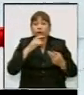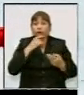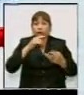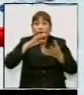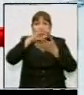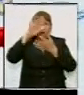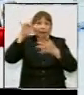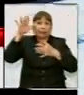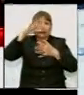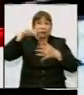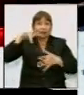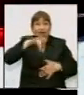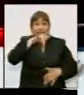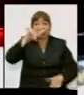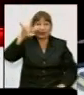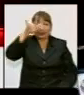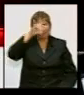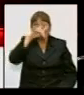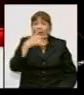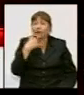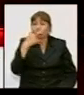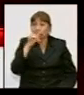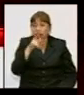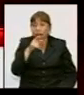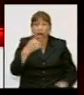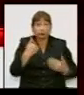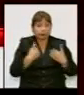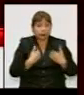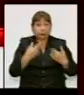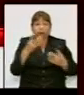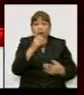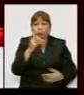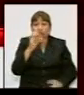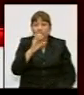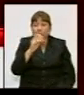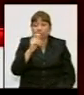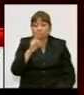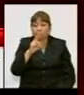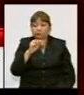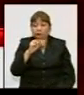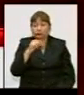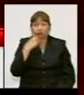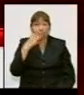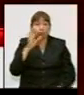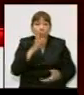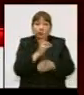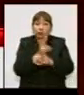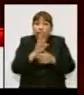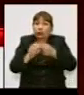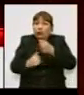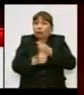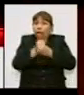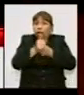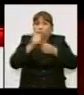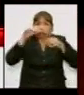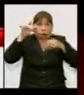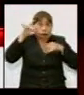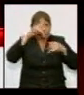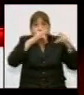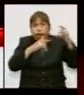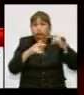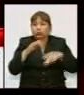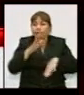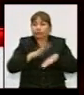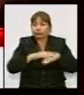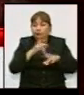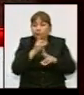ciberespacio. Tienen la doctrina operaciones en el ciberespacio ofensivos, ¿no? Que es defensivos,